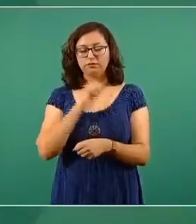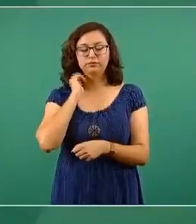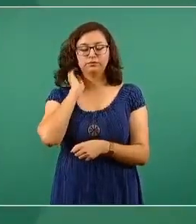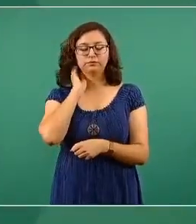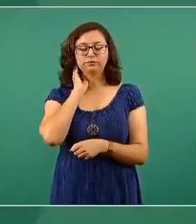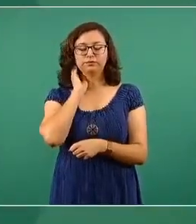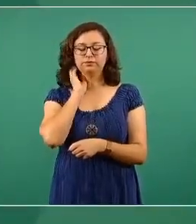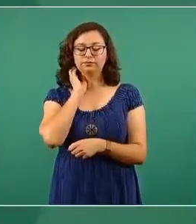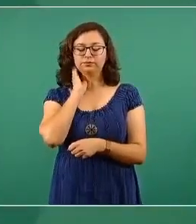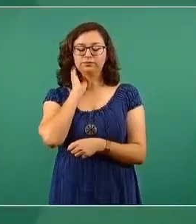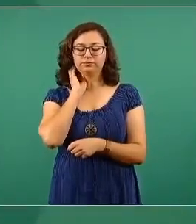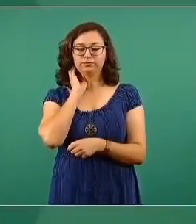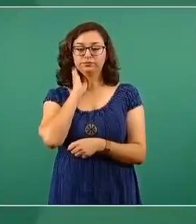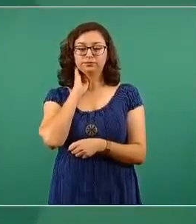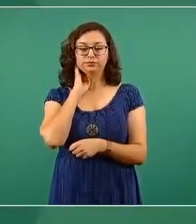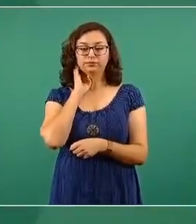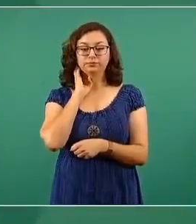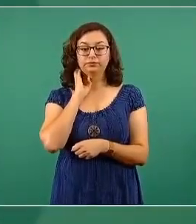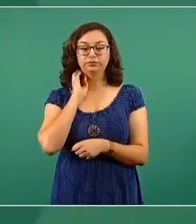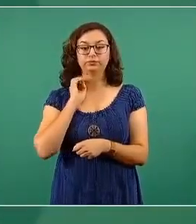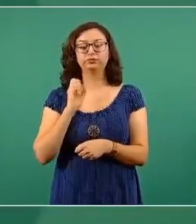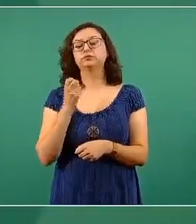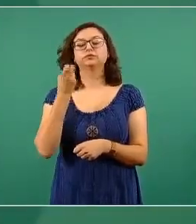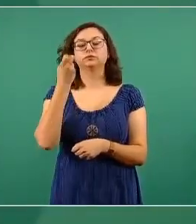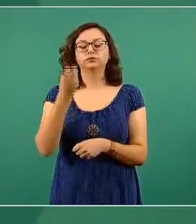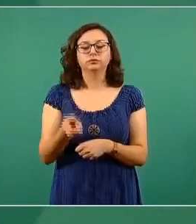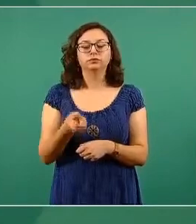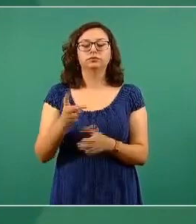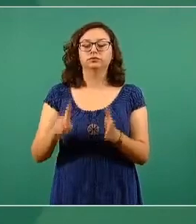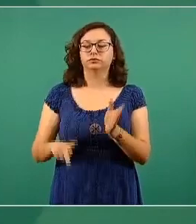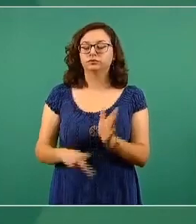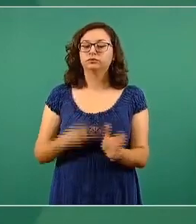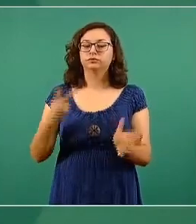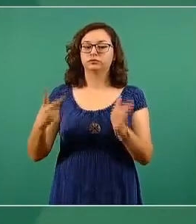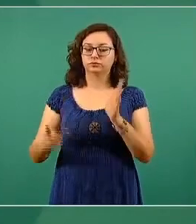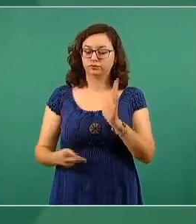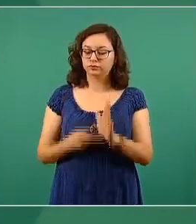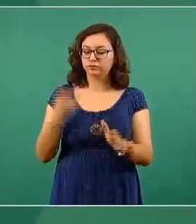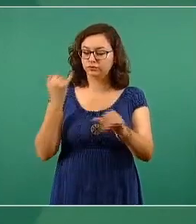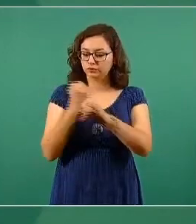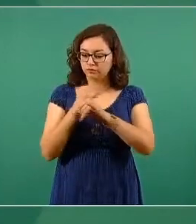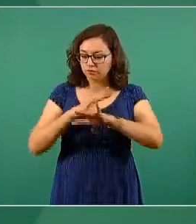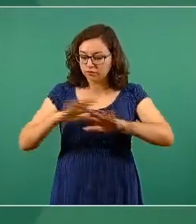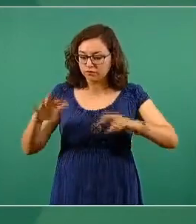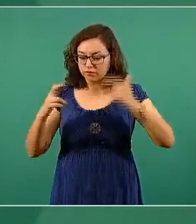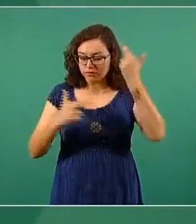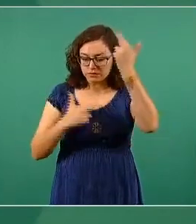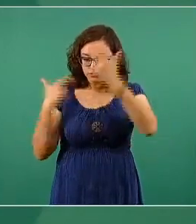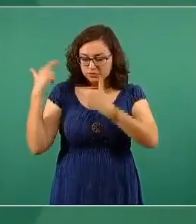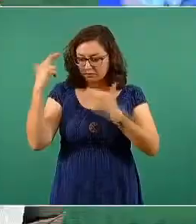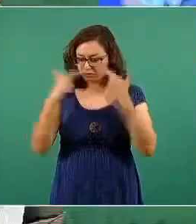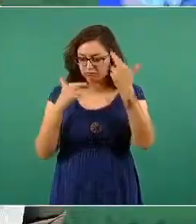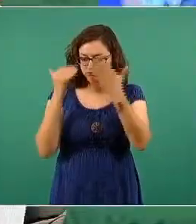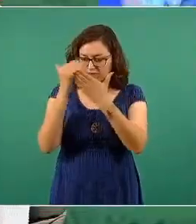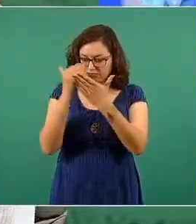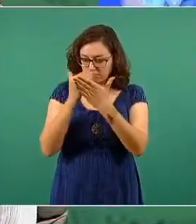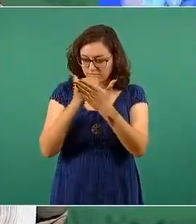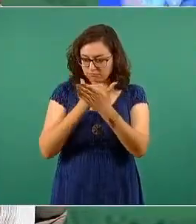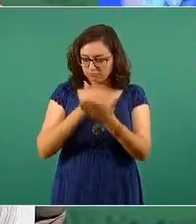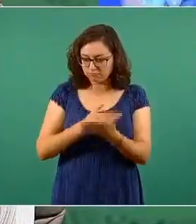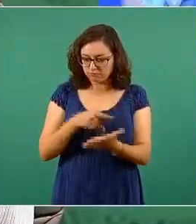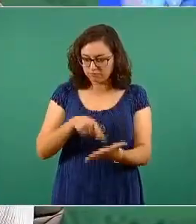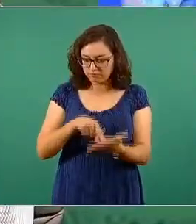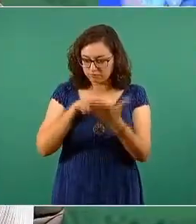los eventos electorales. Esto se ha revisado ampliamente, los últimos documentos obviamente fueron validados